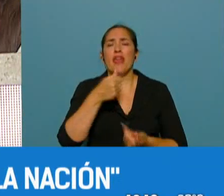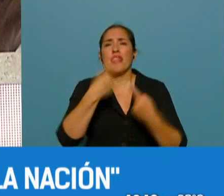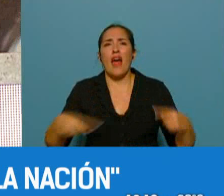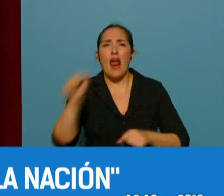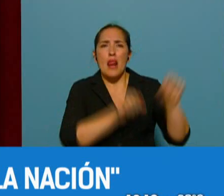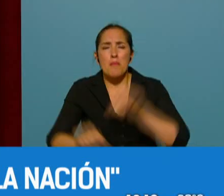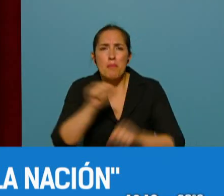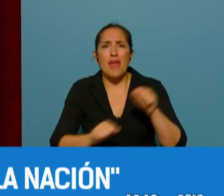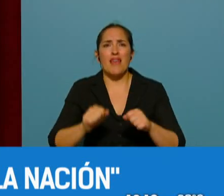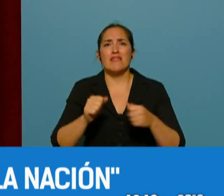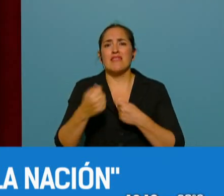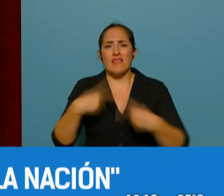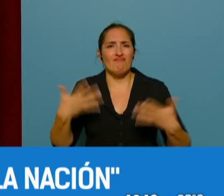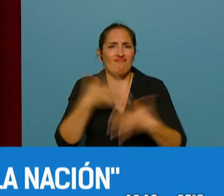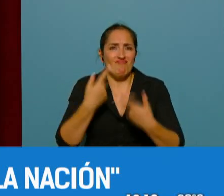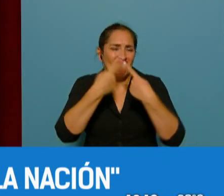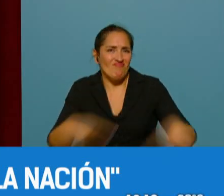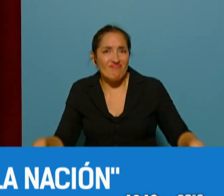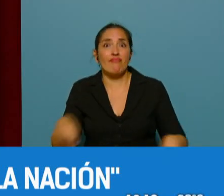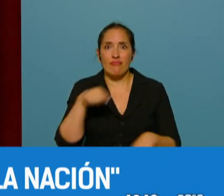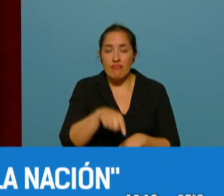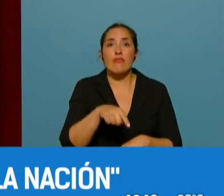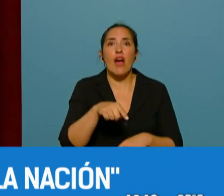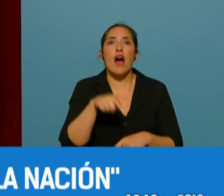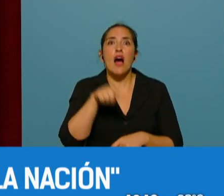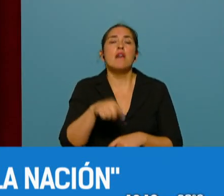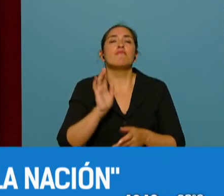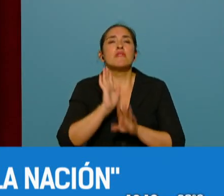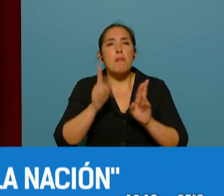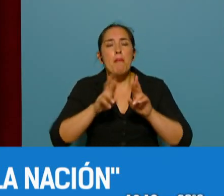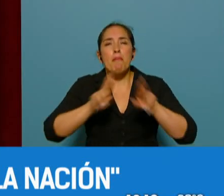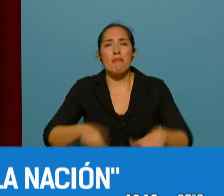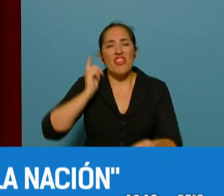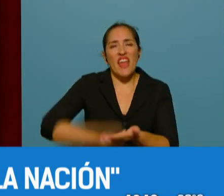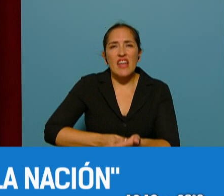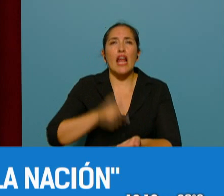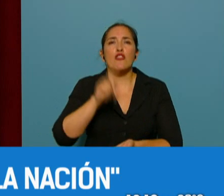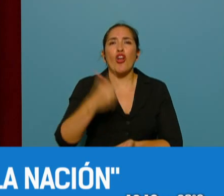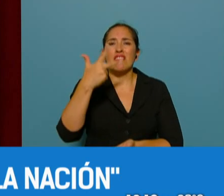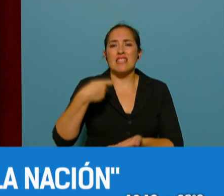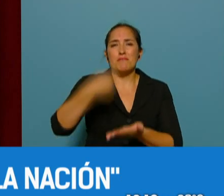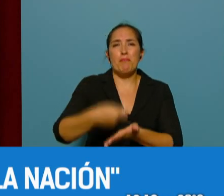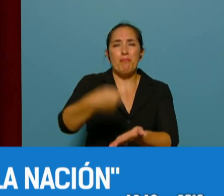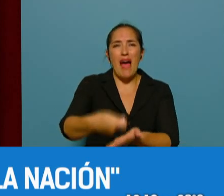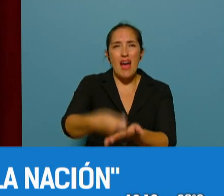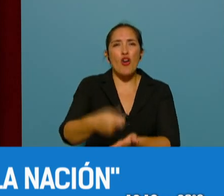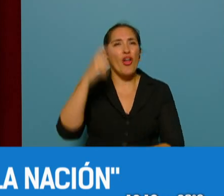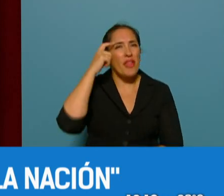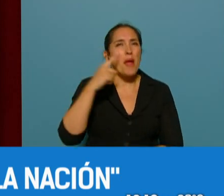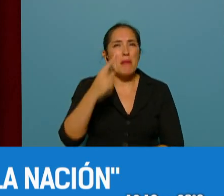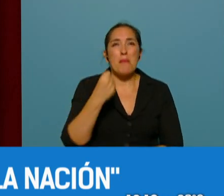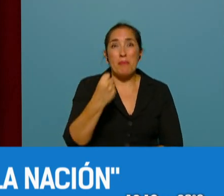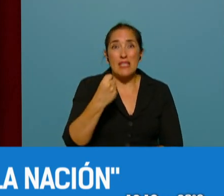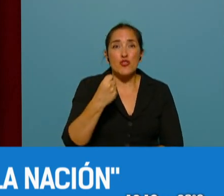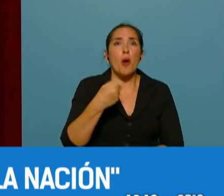personal. Decretamos la creación del ingreso familiar de emergencia, que consistió en 3 pagos de 10.000 pesos que alcanzó a más